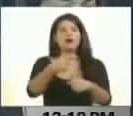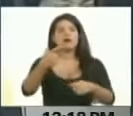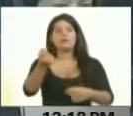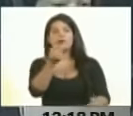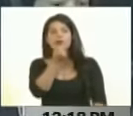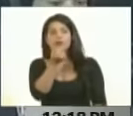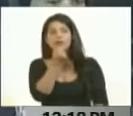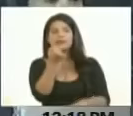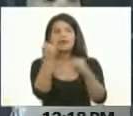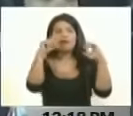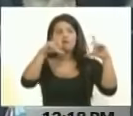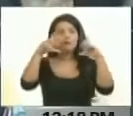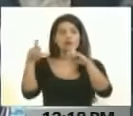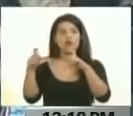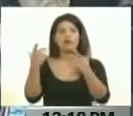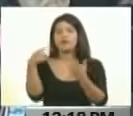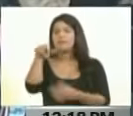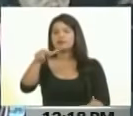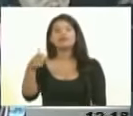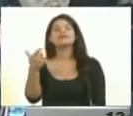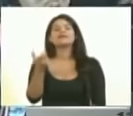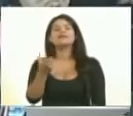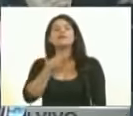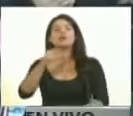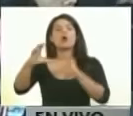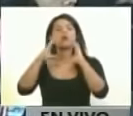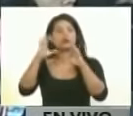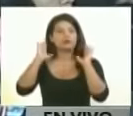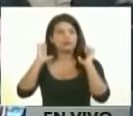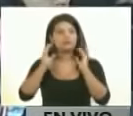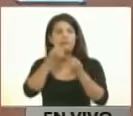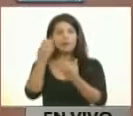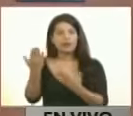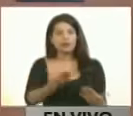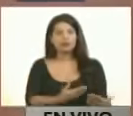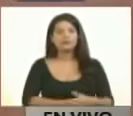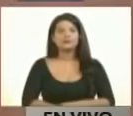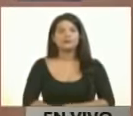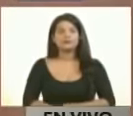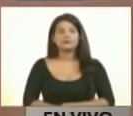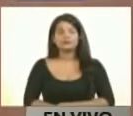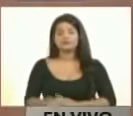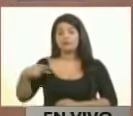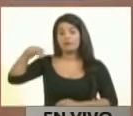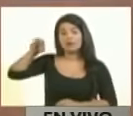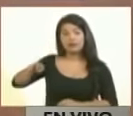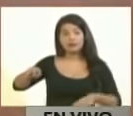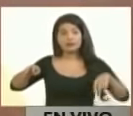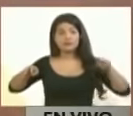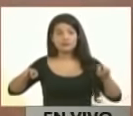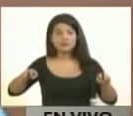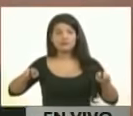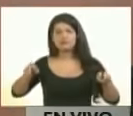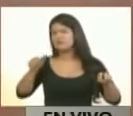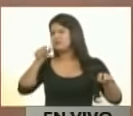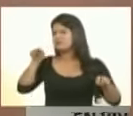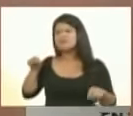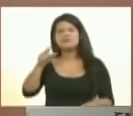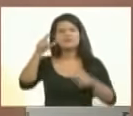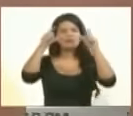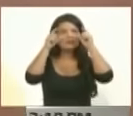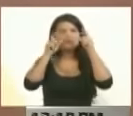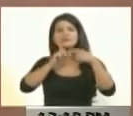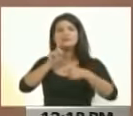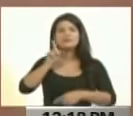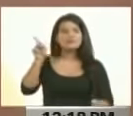fotógrafos, periodistas, comunicadores. Me acompañan el día de hoy el vicecanciller para América Latina y el Caribe, el licenciado